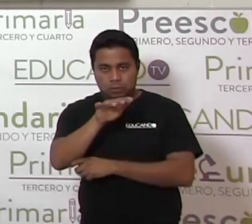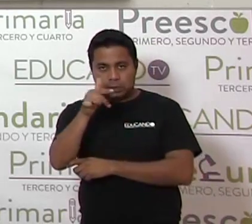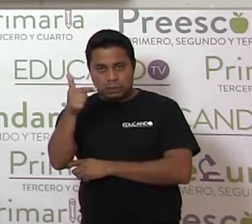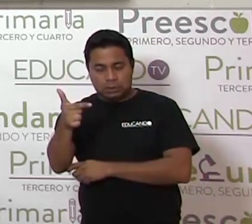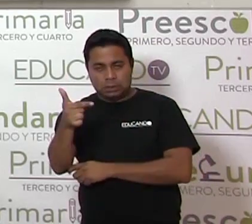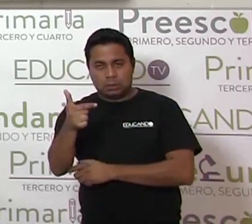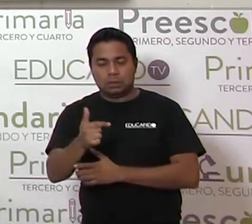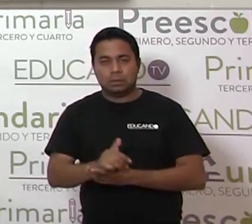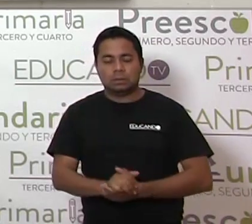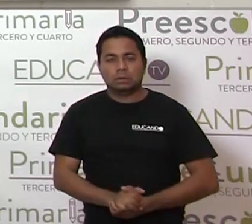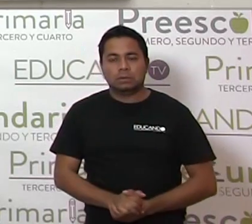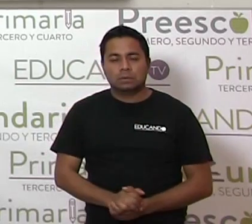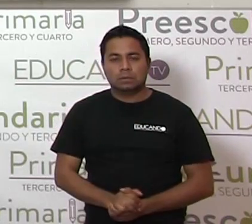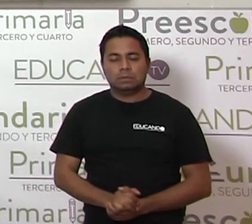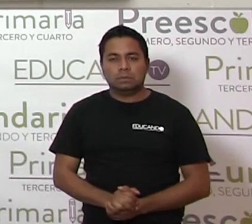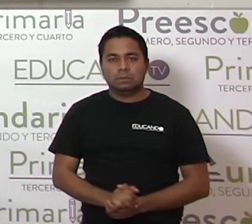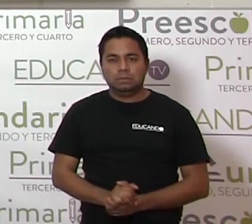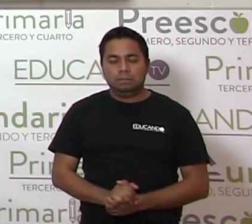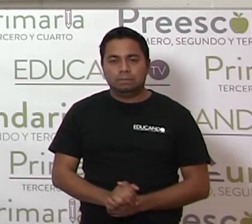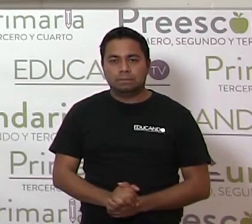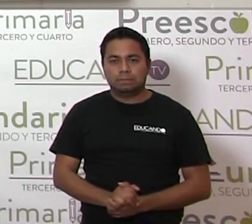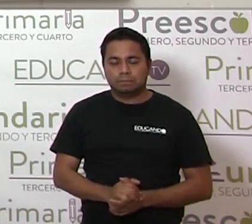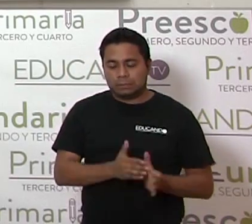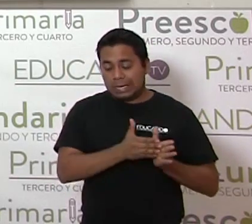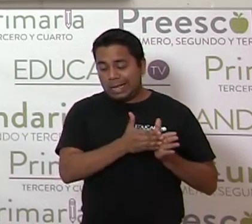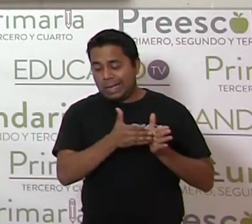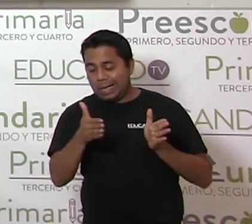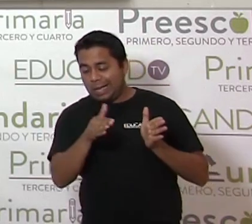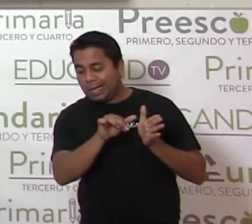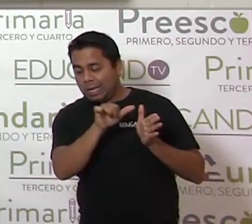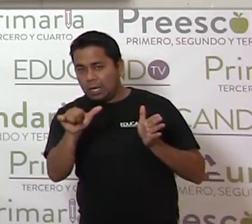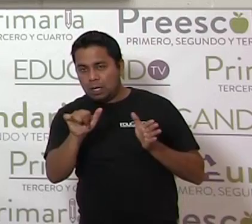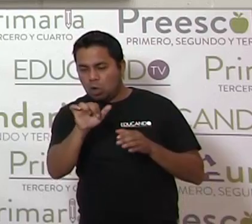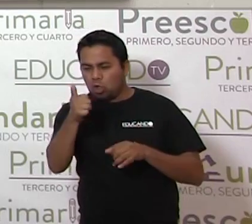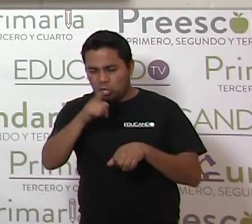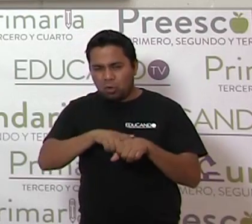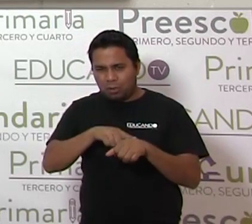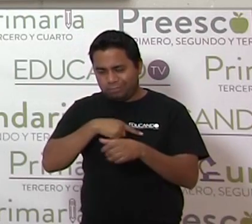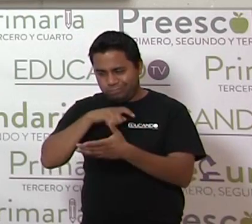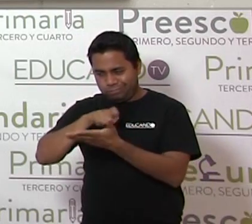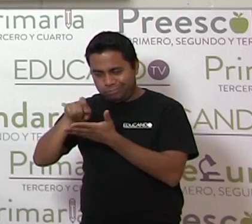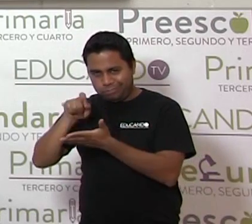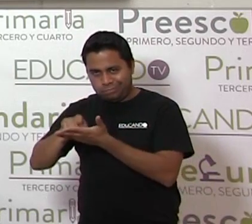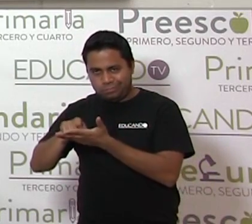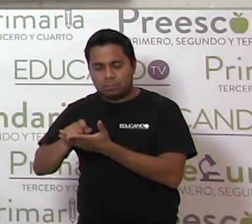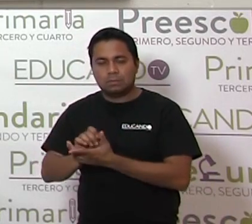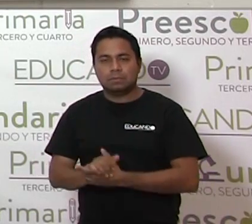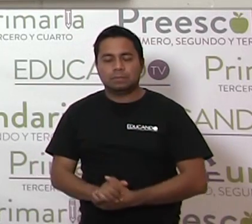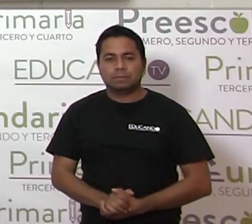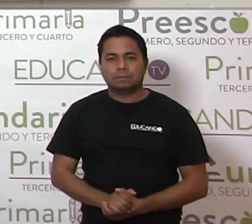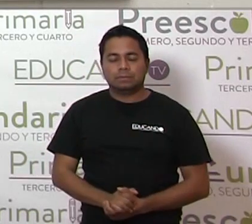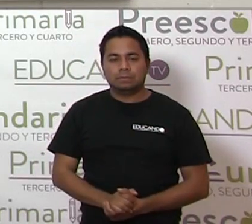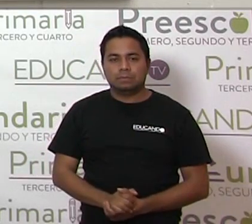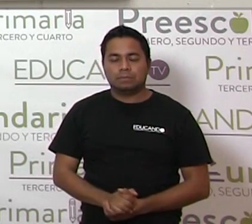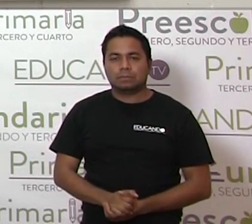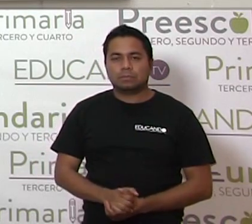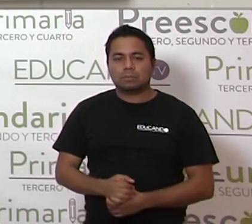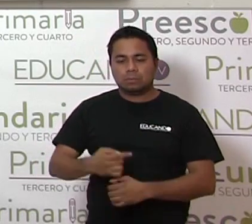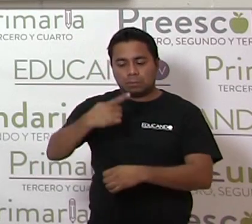1857 al, lo voy a poner de otro color, 1